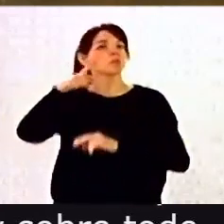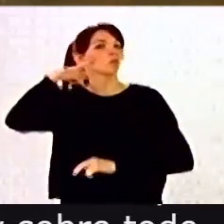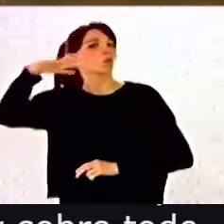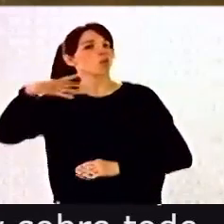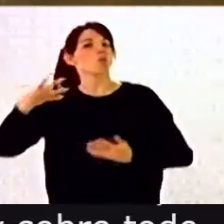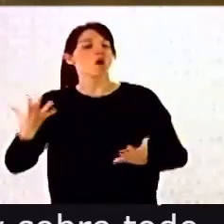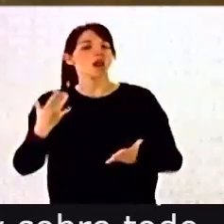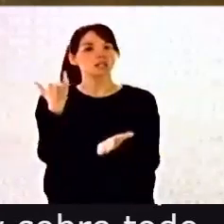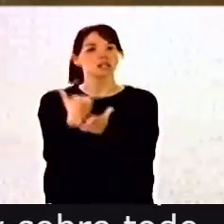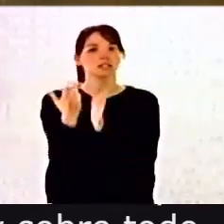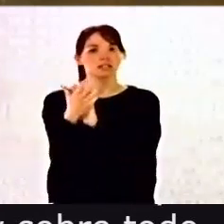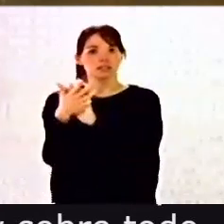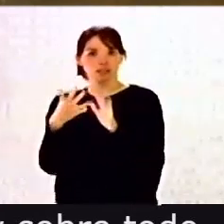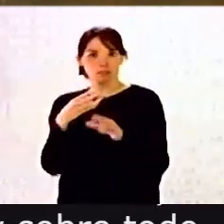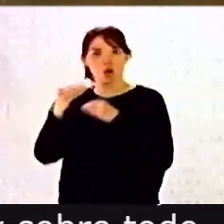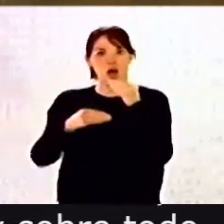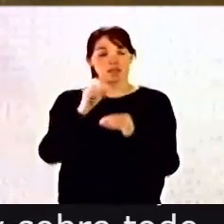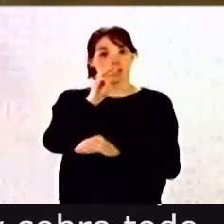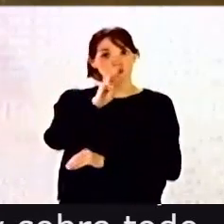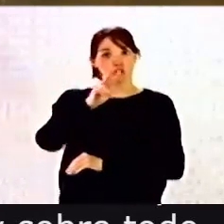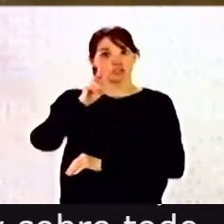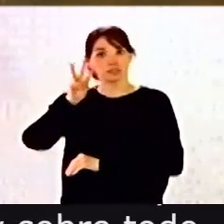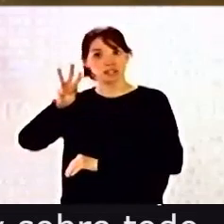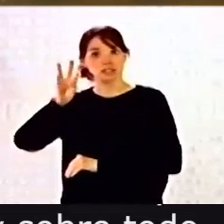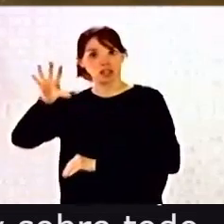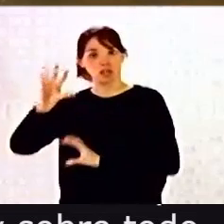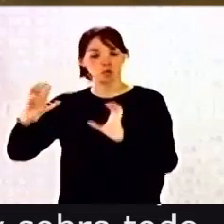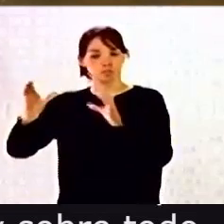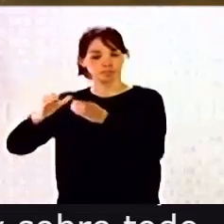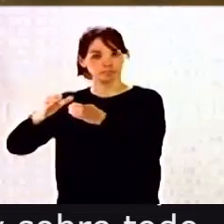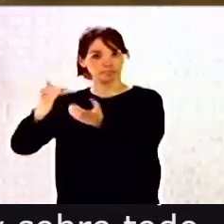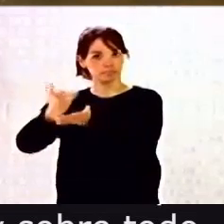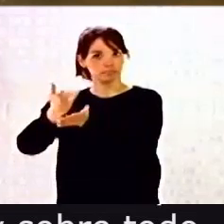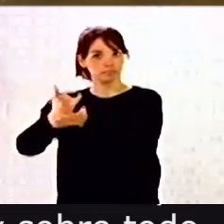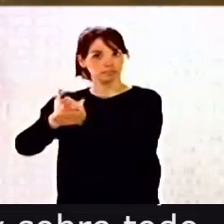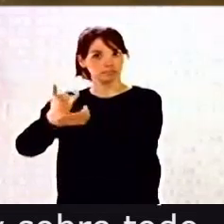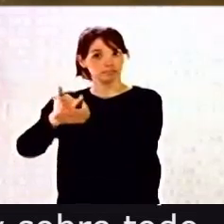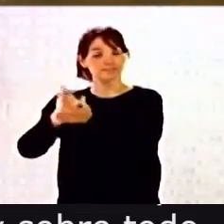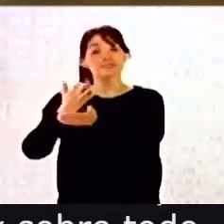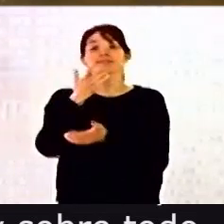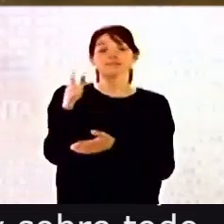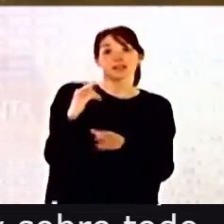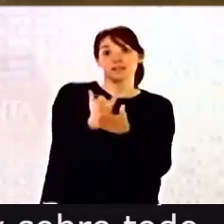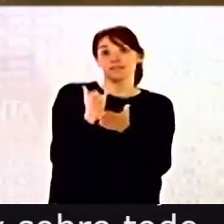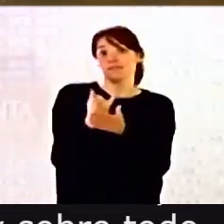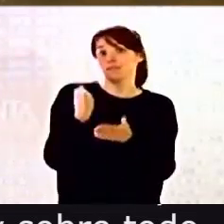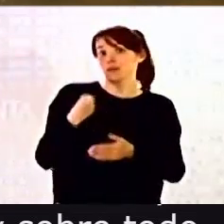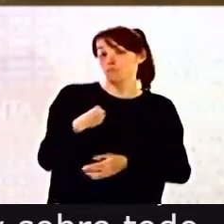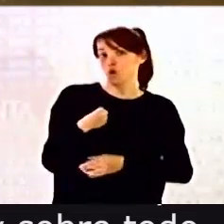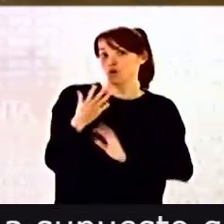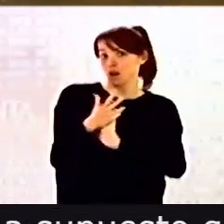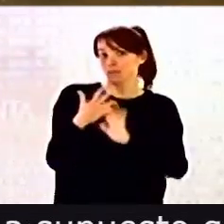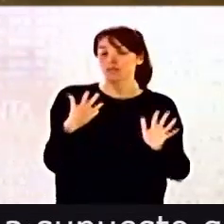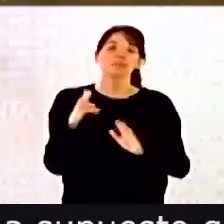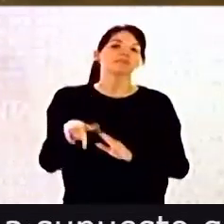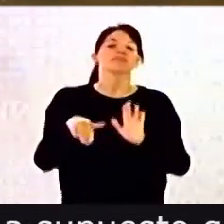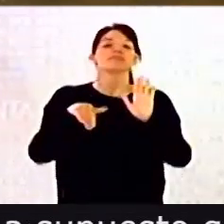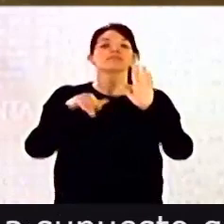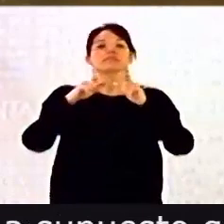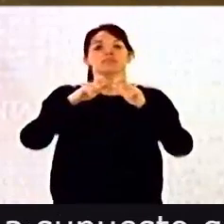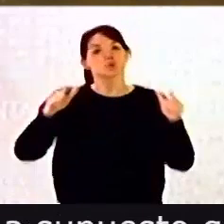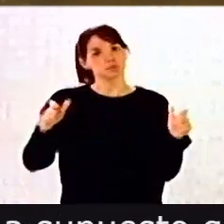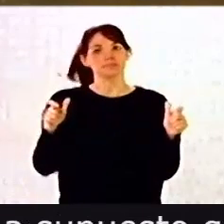rápidos. Esta realización de test rápidos ha supuesto que nos haya llevado a un